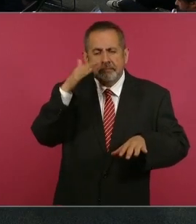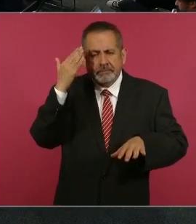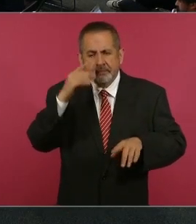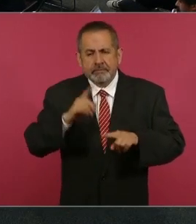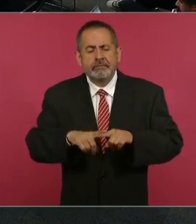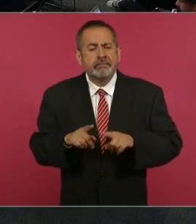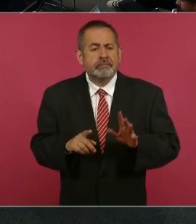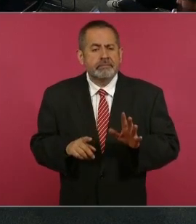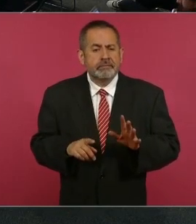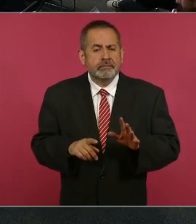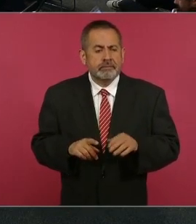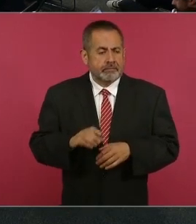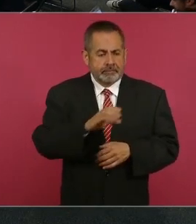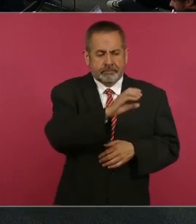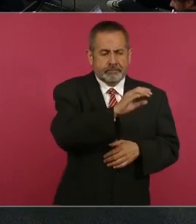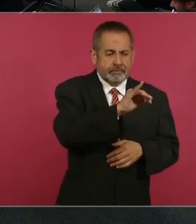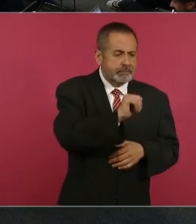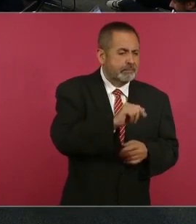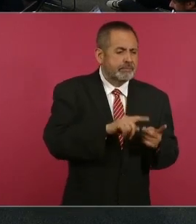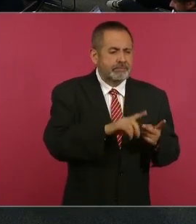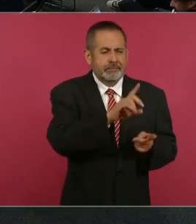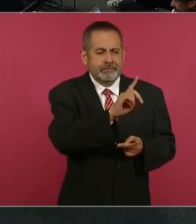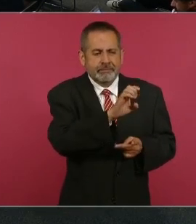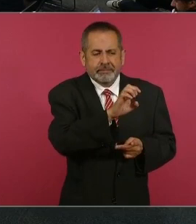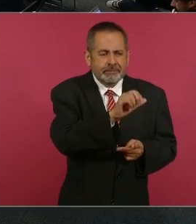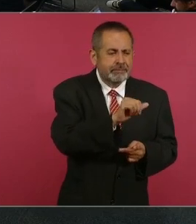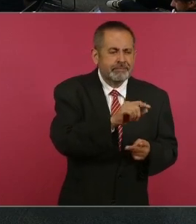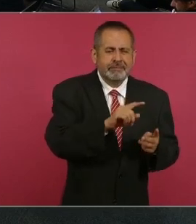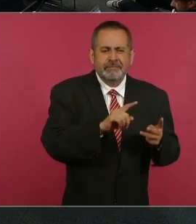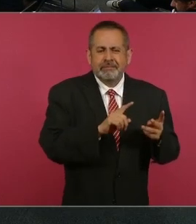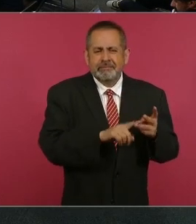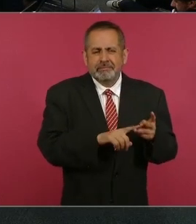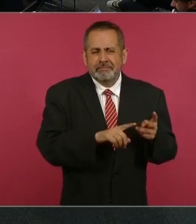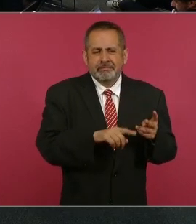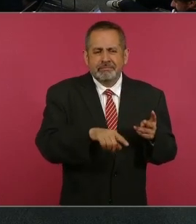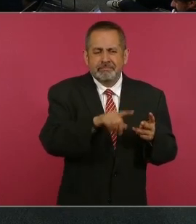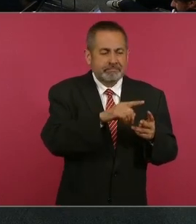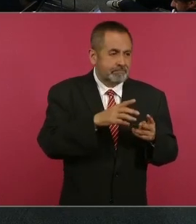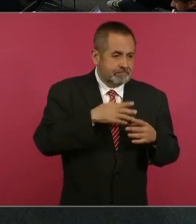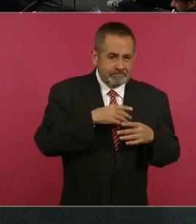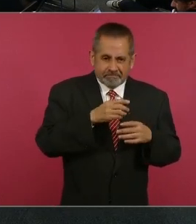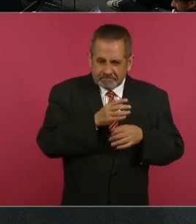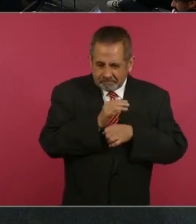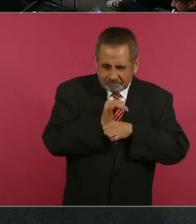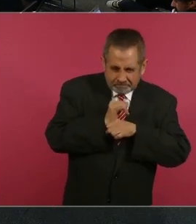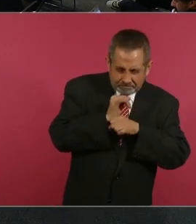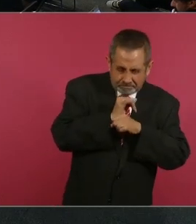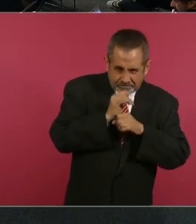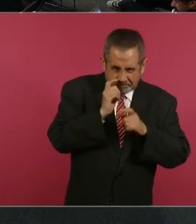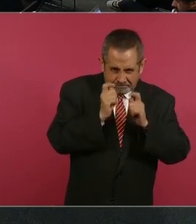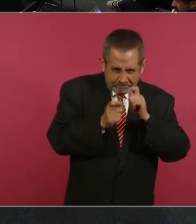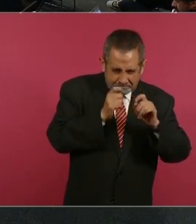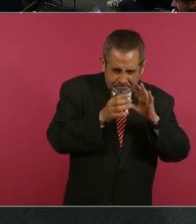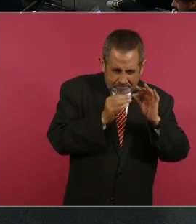Más que la CIA y que la DEA y que nuestros sistemas de